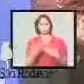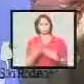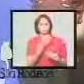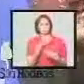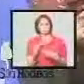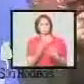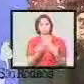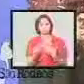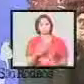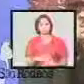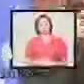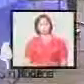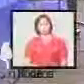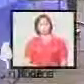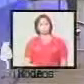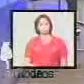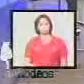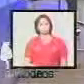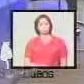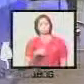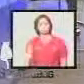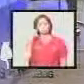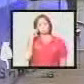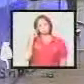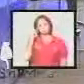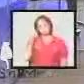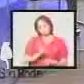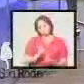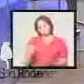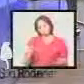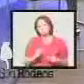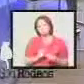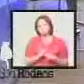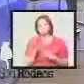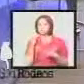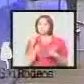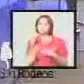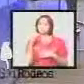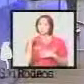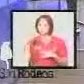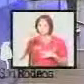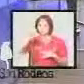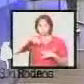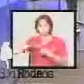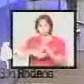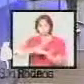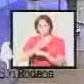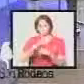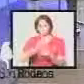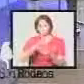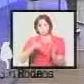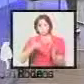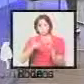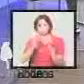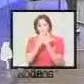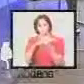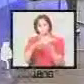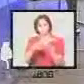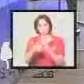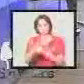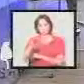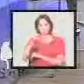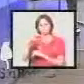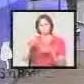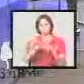servicio. Por supuesto que sí. Para este 2014 estamos previendo abrir aproximadamente 7